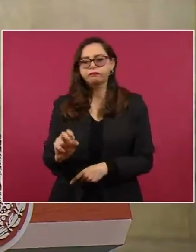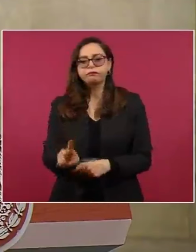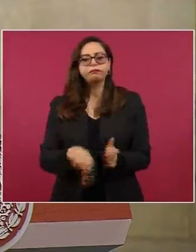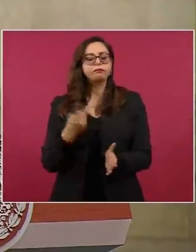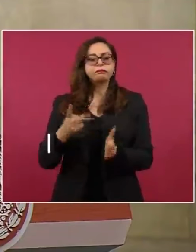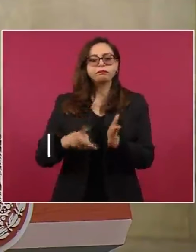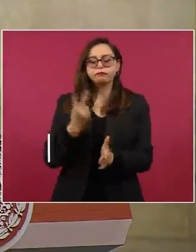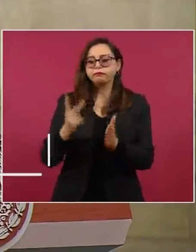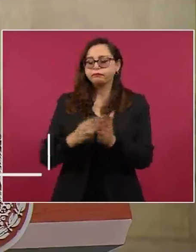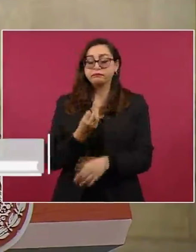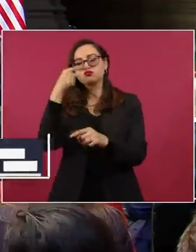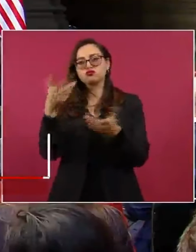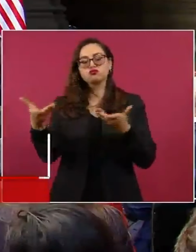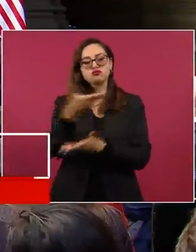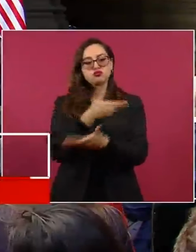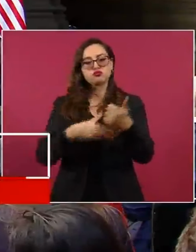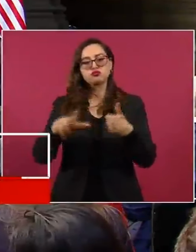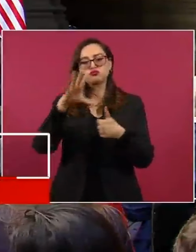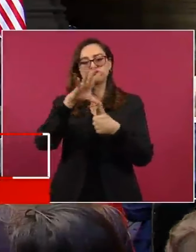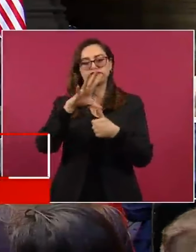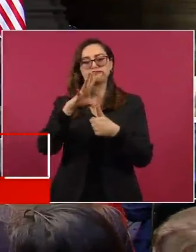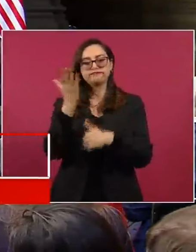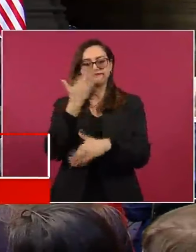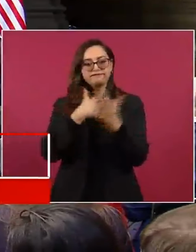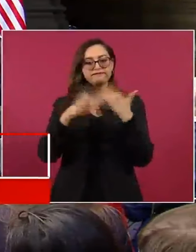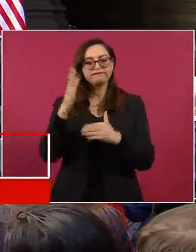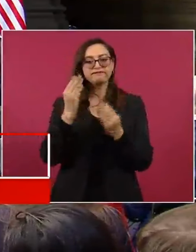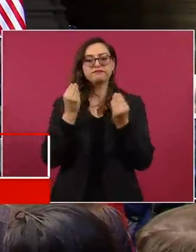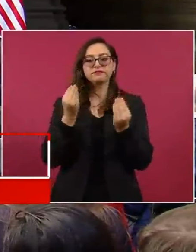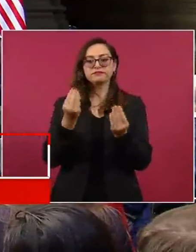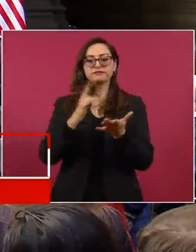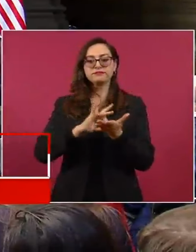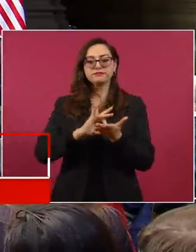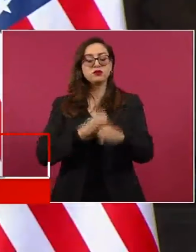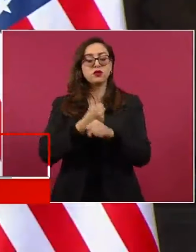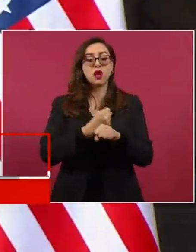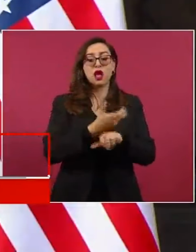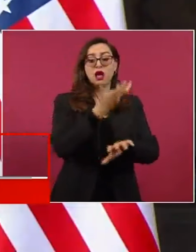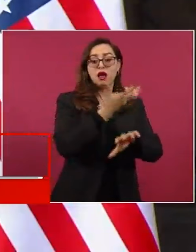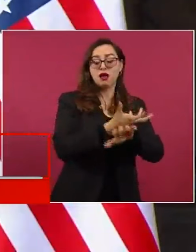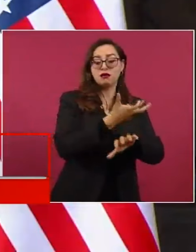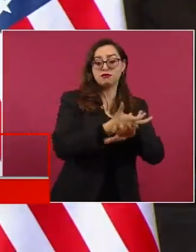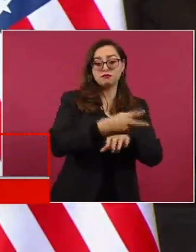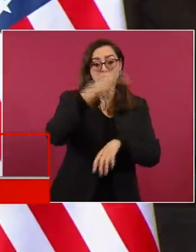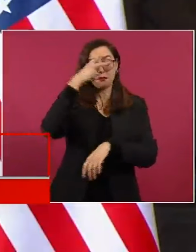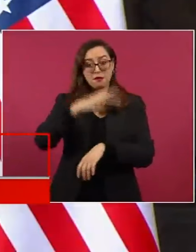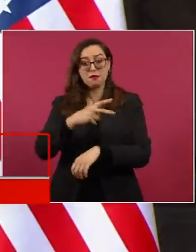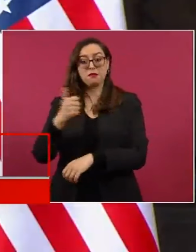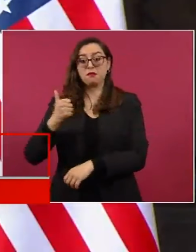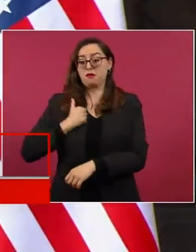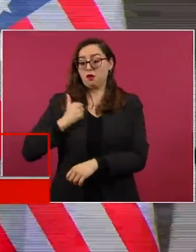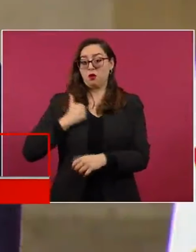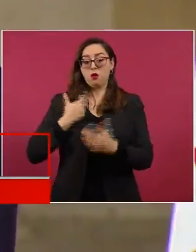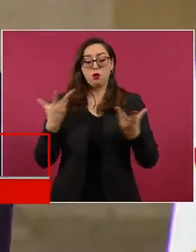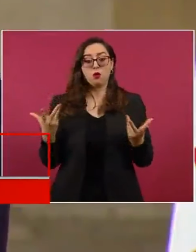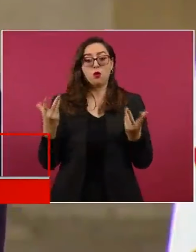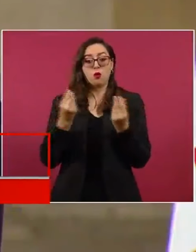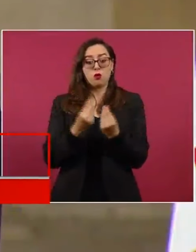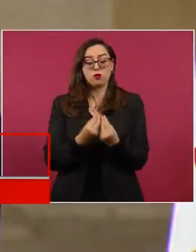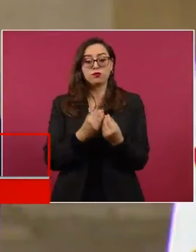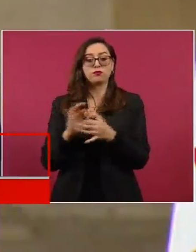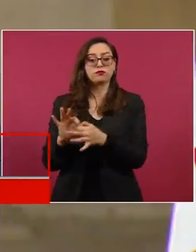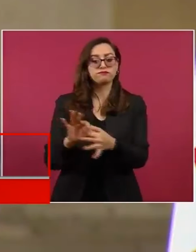privadas de la Cumbre de Líderes de América del Norte, los presidentes de México, López Obrador, Estados Unidos, Joe Biden, y el primer ministro de Canadá coincidieron en la